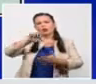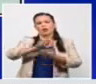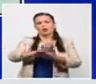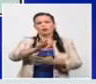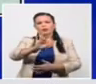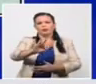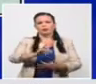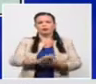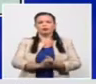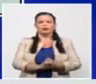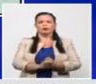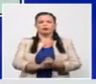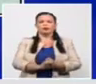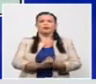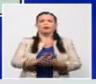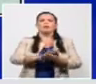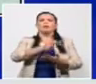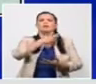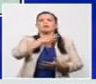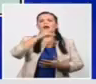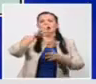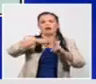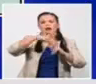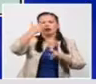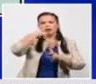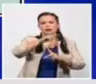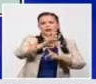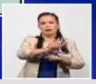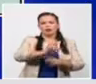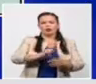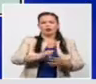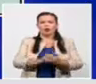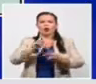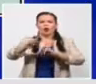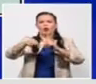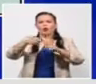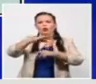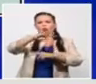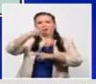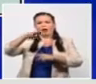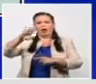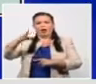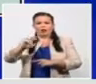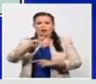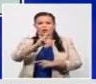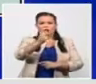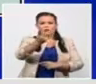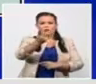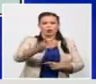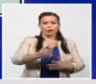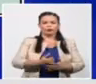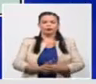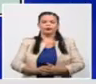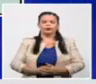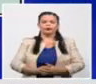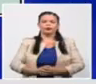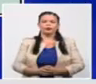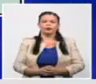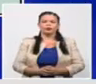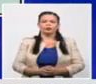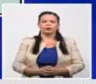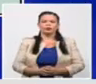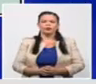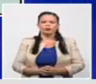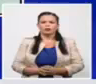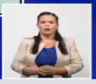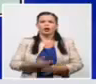Soriano 4 y Contramaestre y Guamá con 2 cada uno en estos municipios. En la